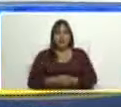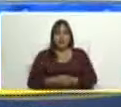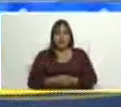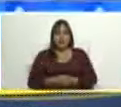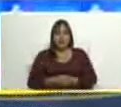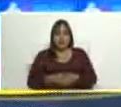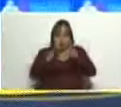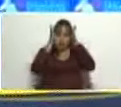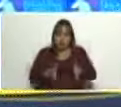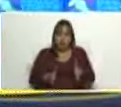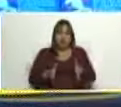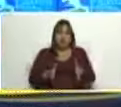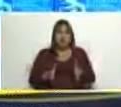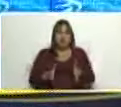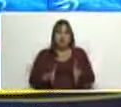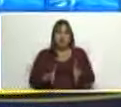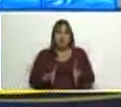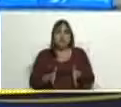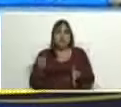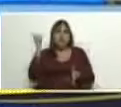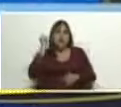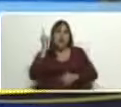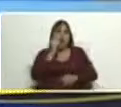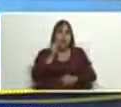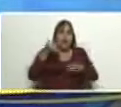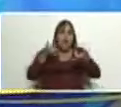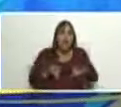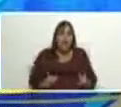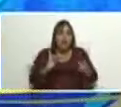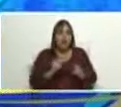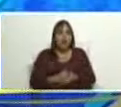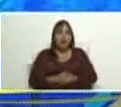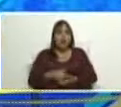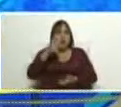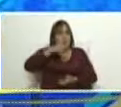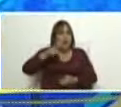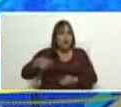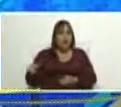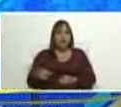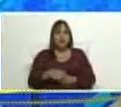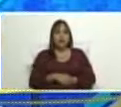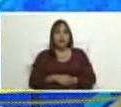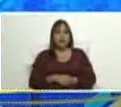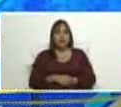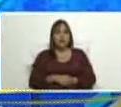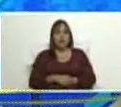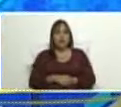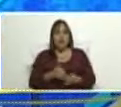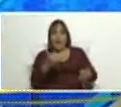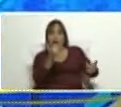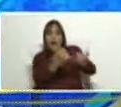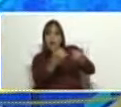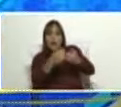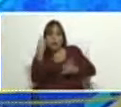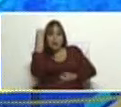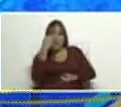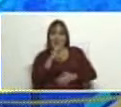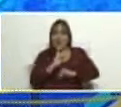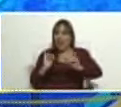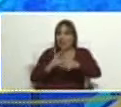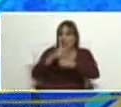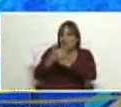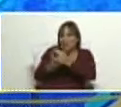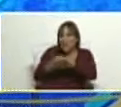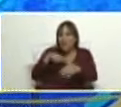firmemente como hijos, como hijas, como pueblo. Y los apellidos creyeron que había llegado su hora,